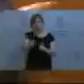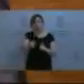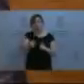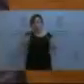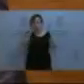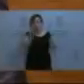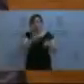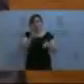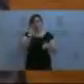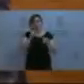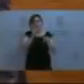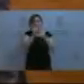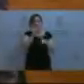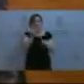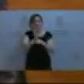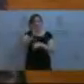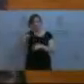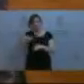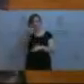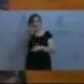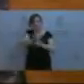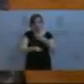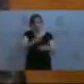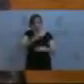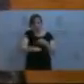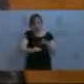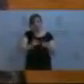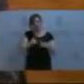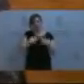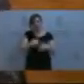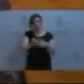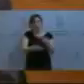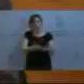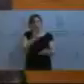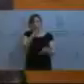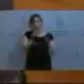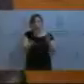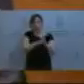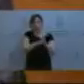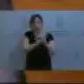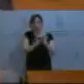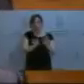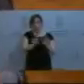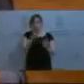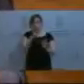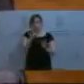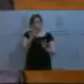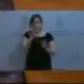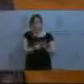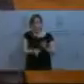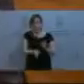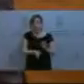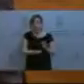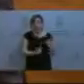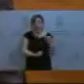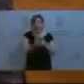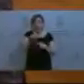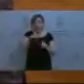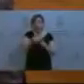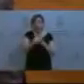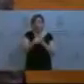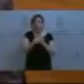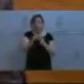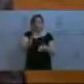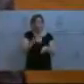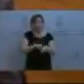formas de financiación que se están haciendo, que están financiando, que están funcionando, a una ley de mecenazgo, porque si no, pues en algunos casos no llegaremos a